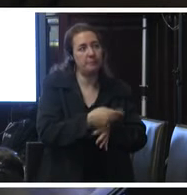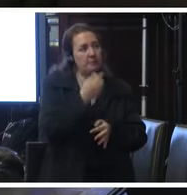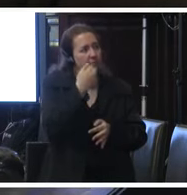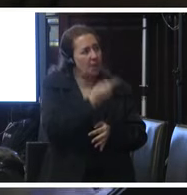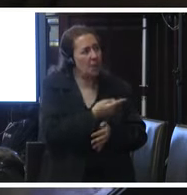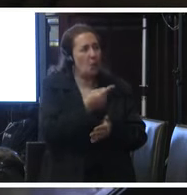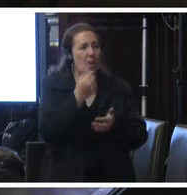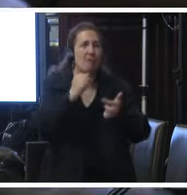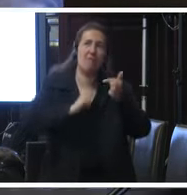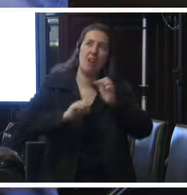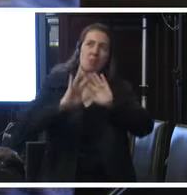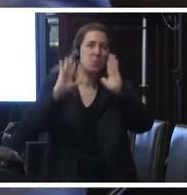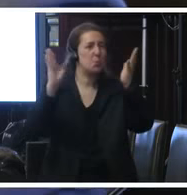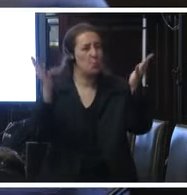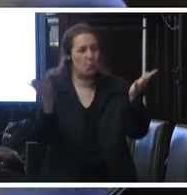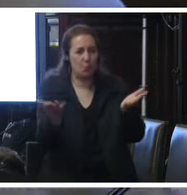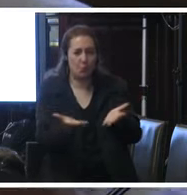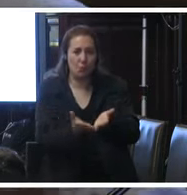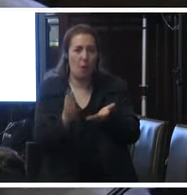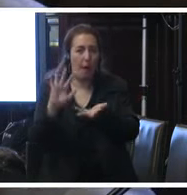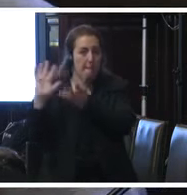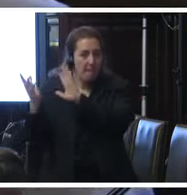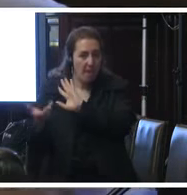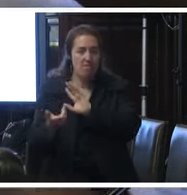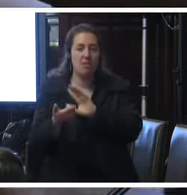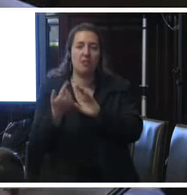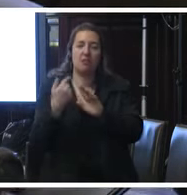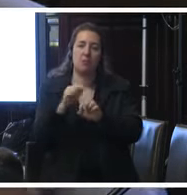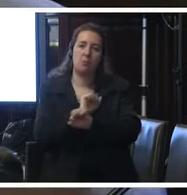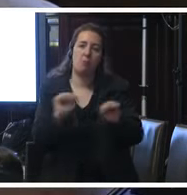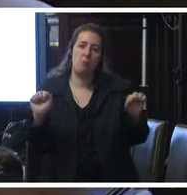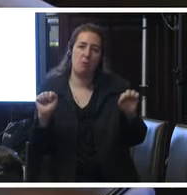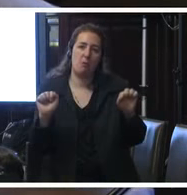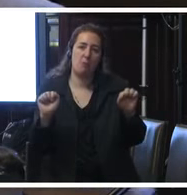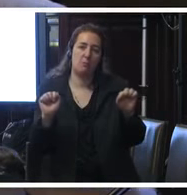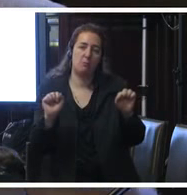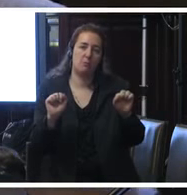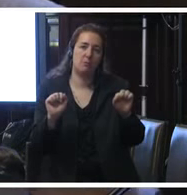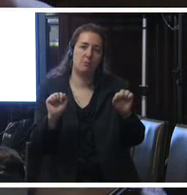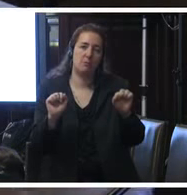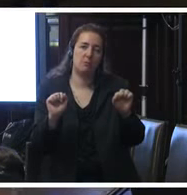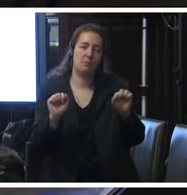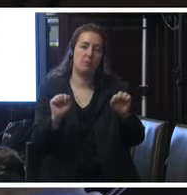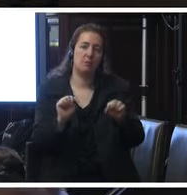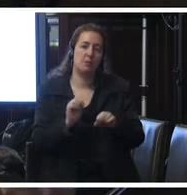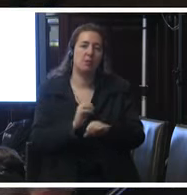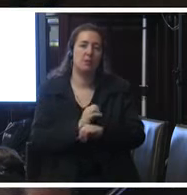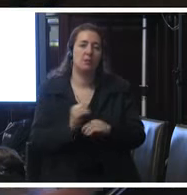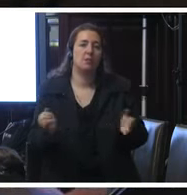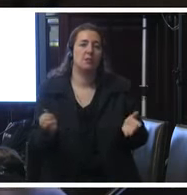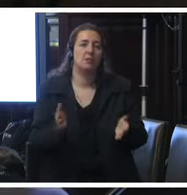el mundo y nuestro medio ambiente, podemos terminar como